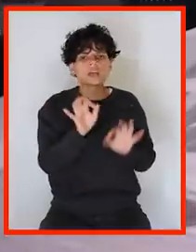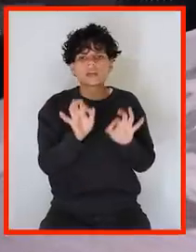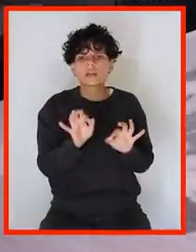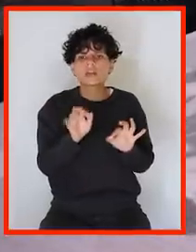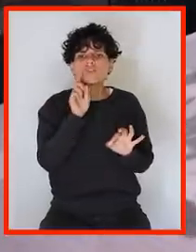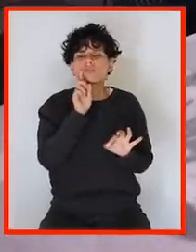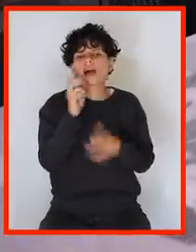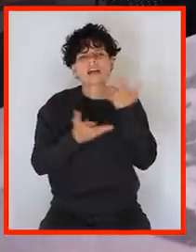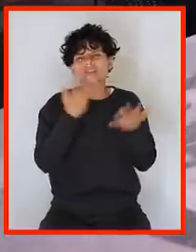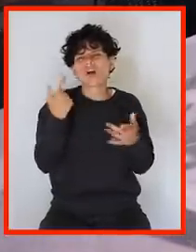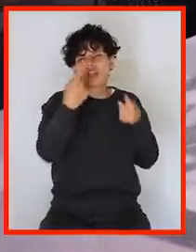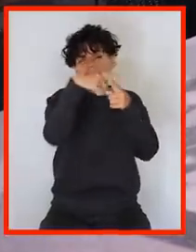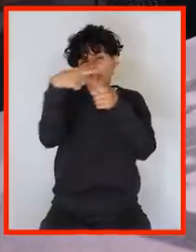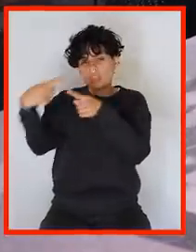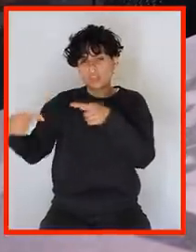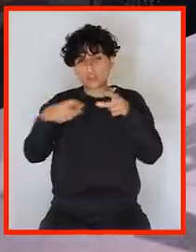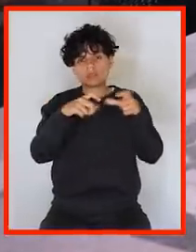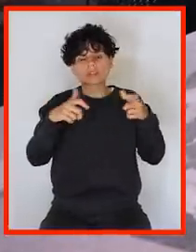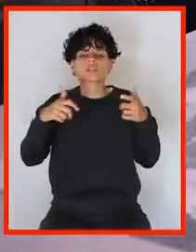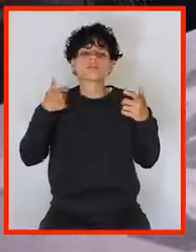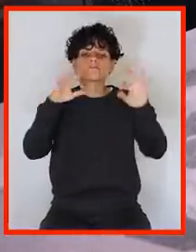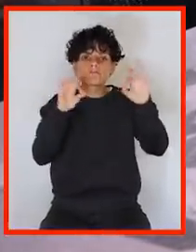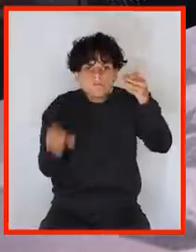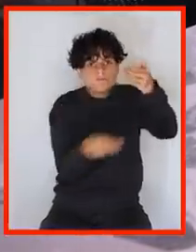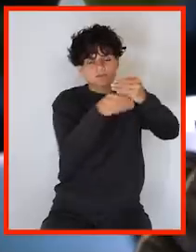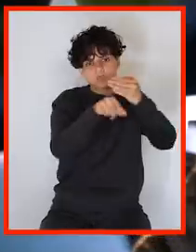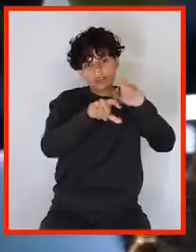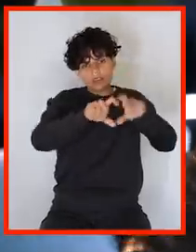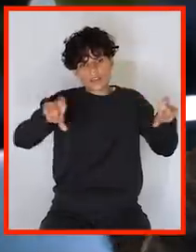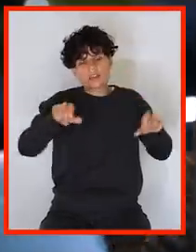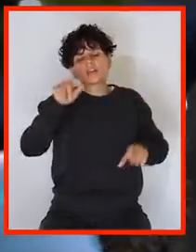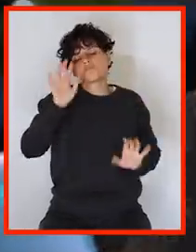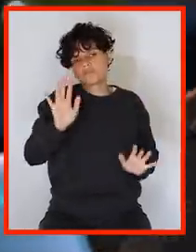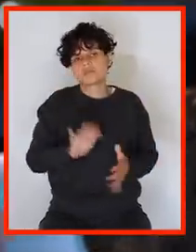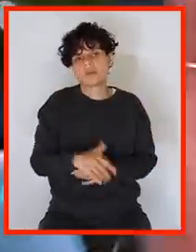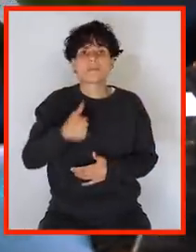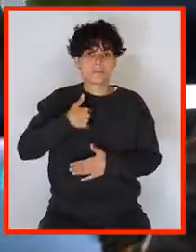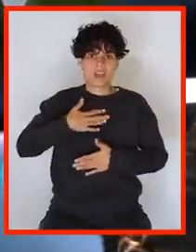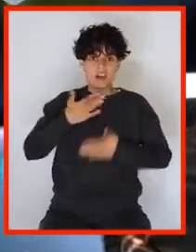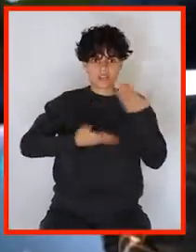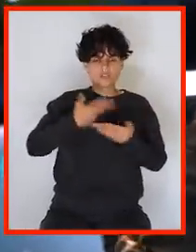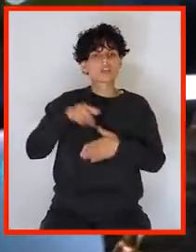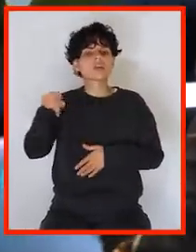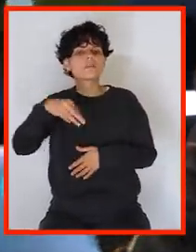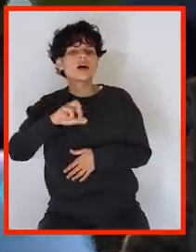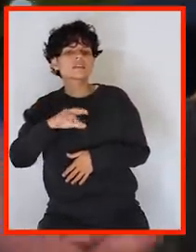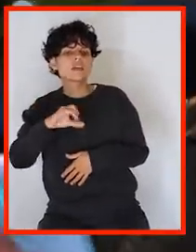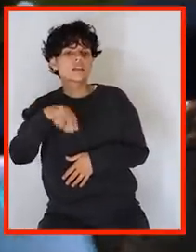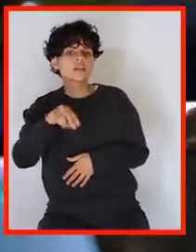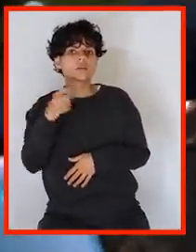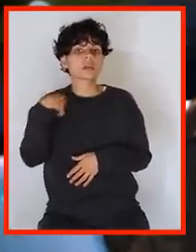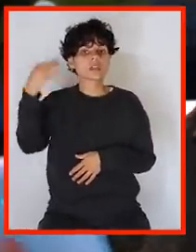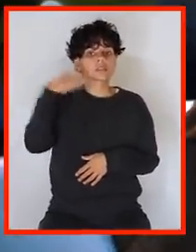soltar como entre medio de una cartelera como de temas que tenía, ¿cachai? Míos, pues. Ya. Y dije, ya, sé que este tema lo voy a tirarlo ahí. Y este